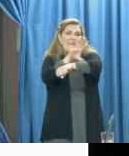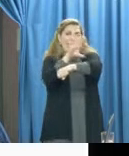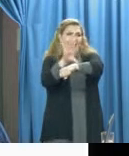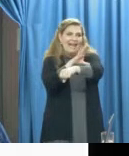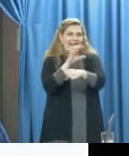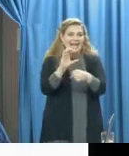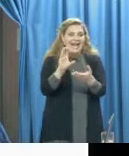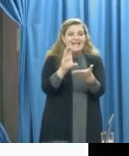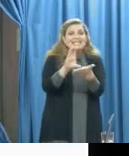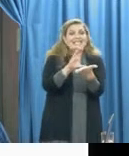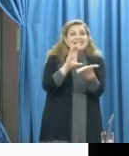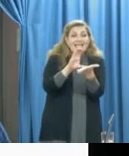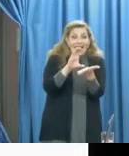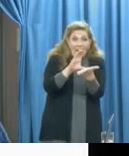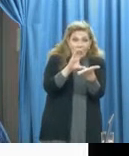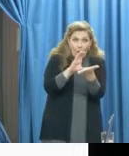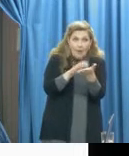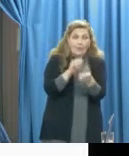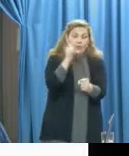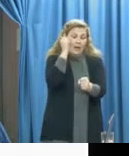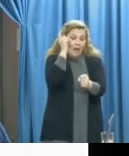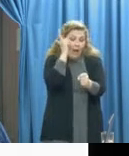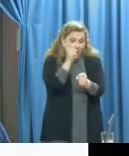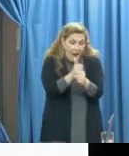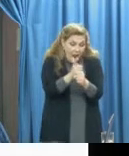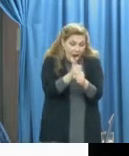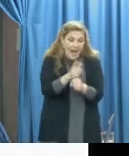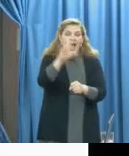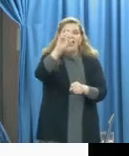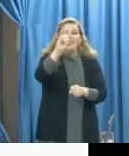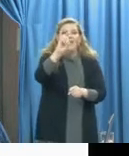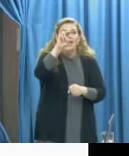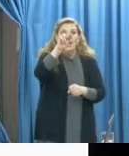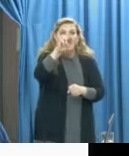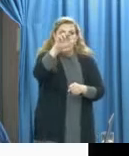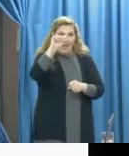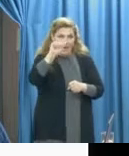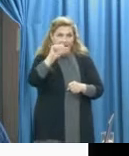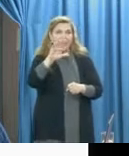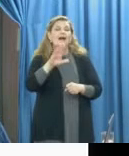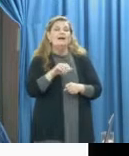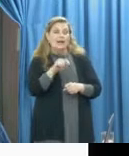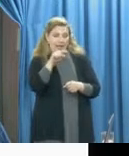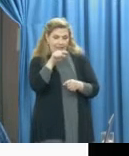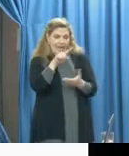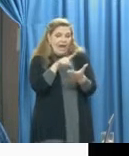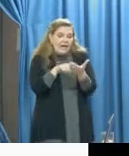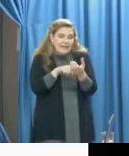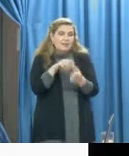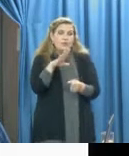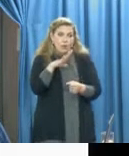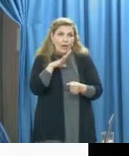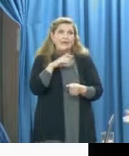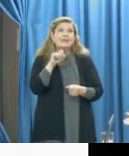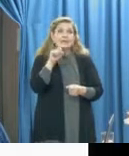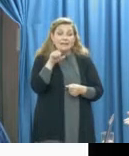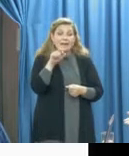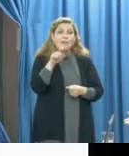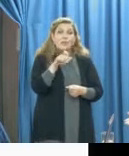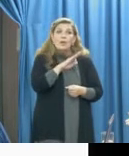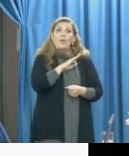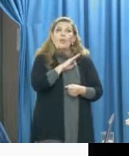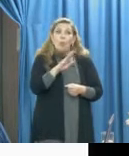todo. Pues se descubrió que el DNA de esta mitocondria, tiene DNA, también puede